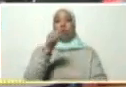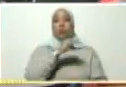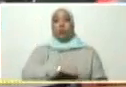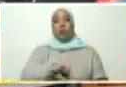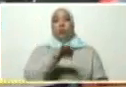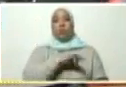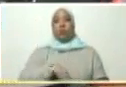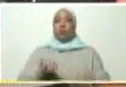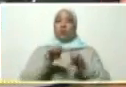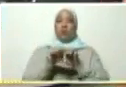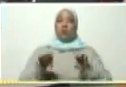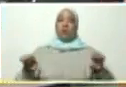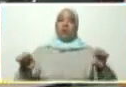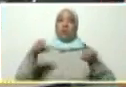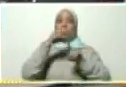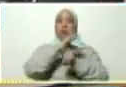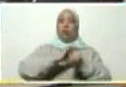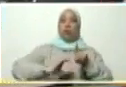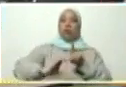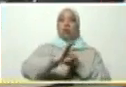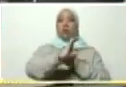educativo cultural